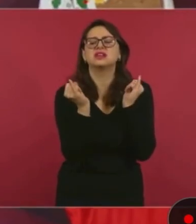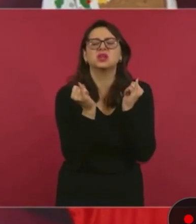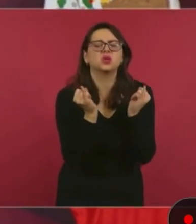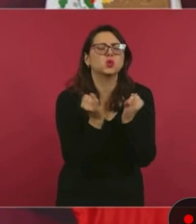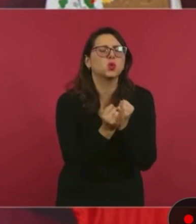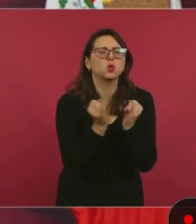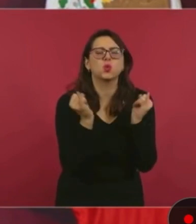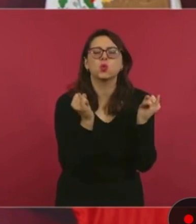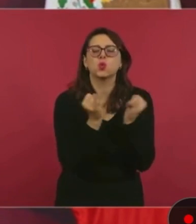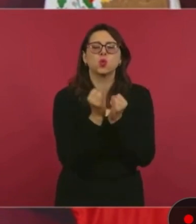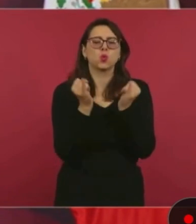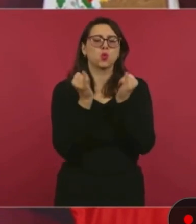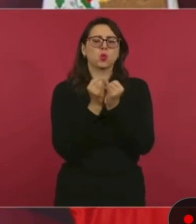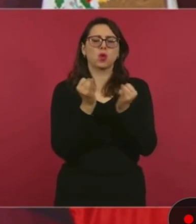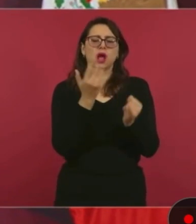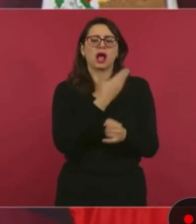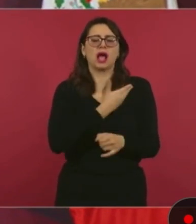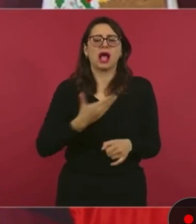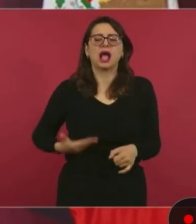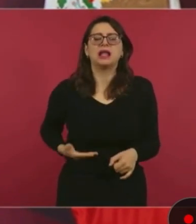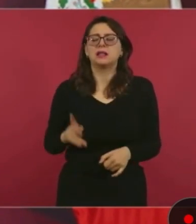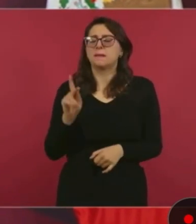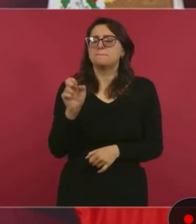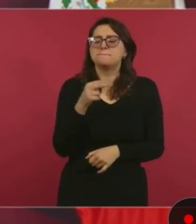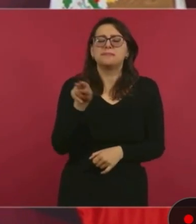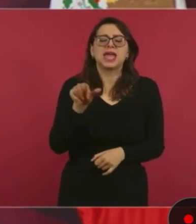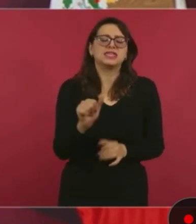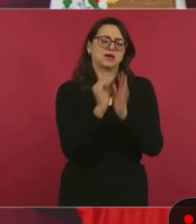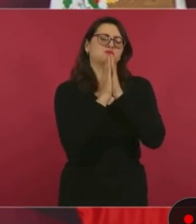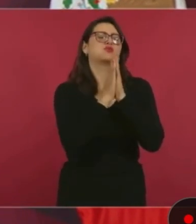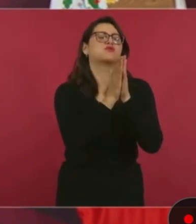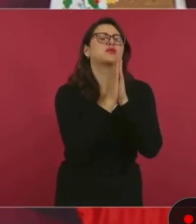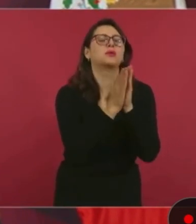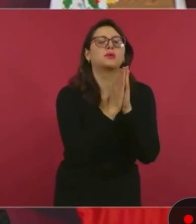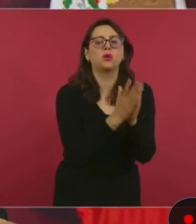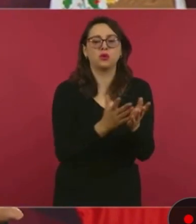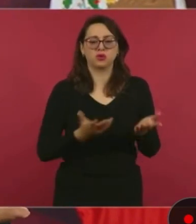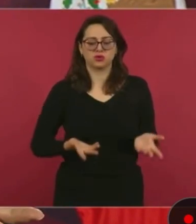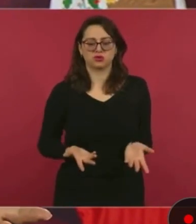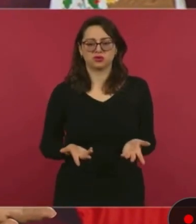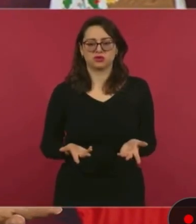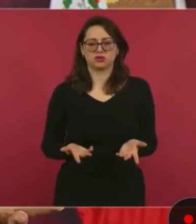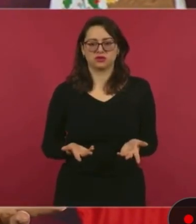como la del licenciado Peña Nieto. O sea, todo eso